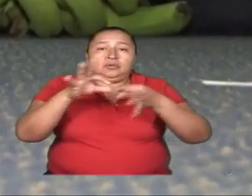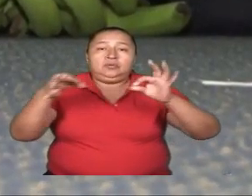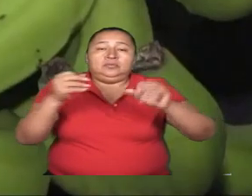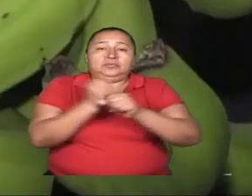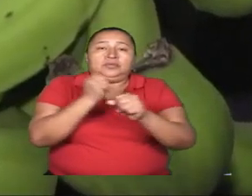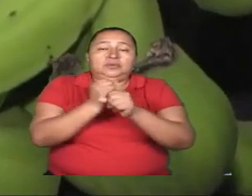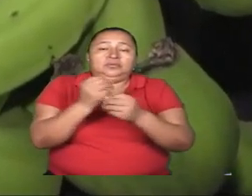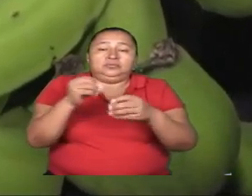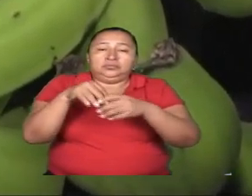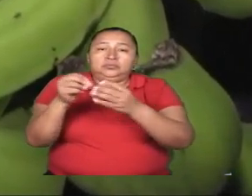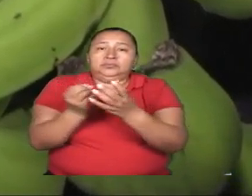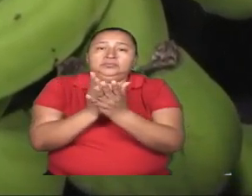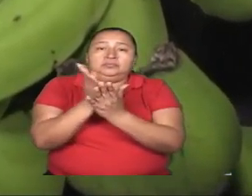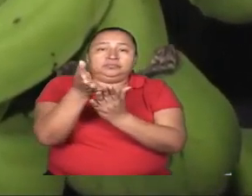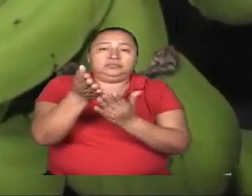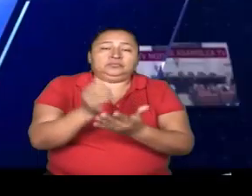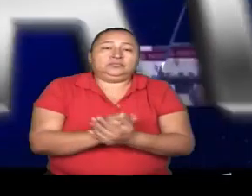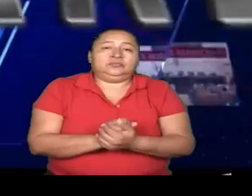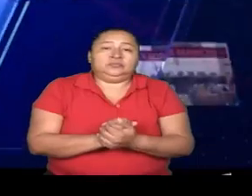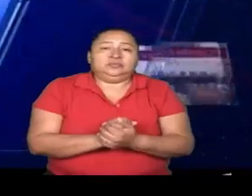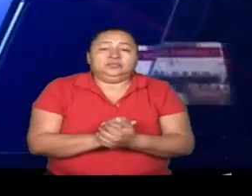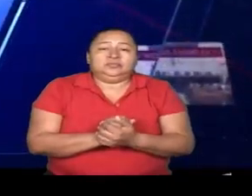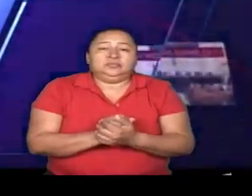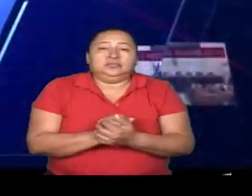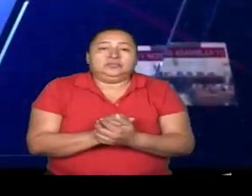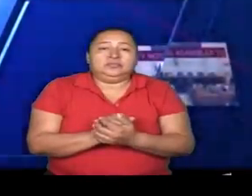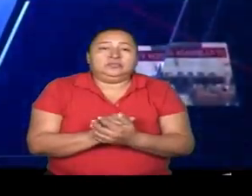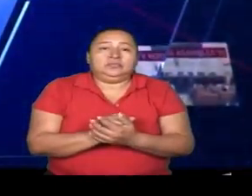del cultivo de plátano.